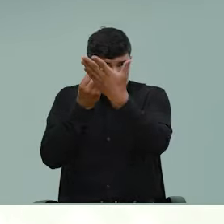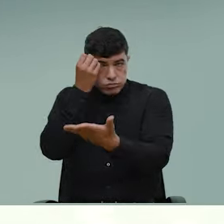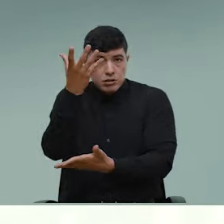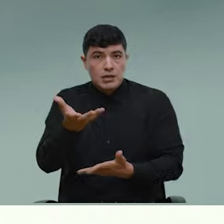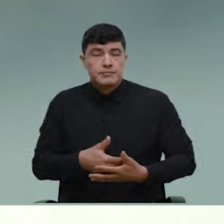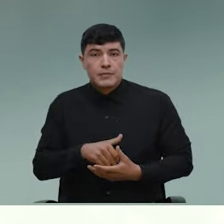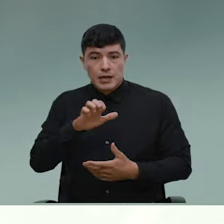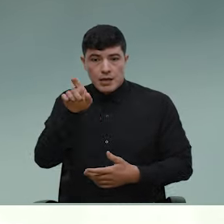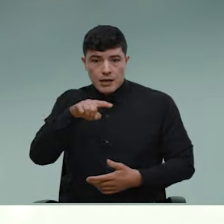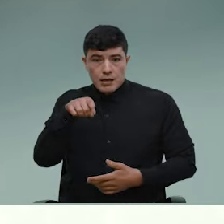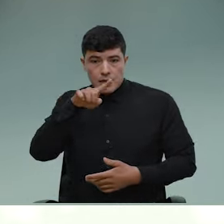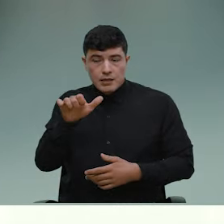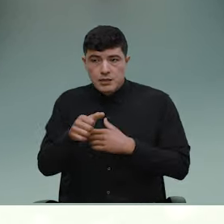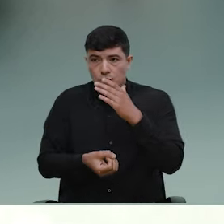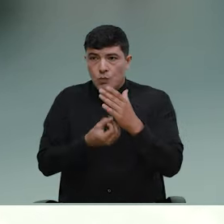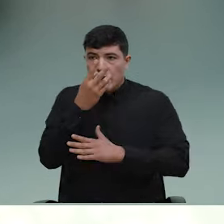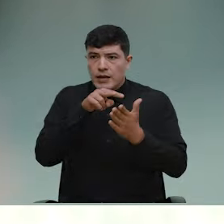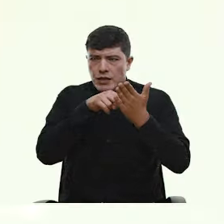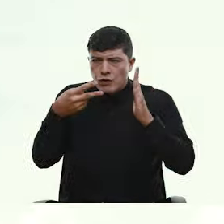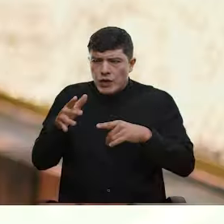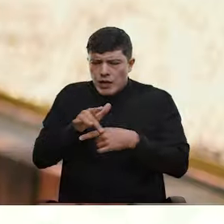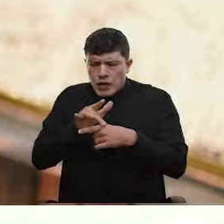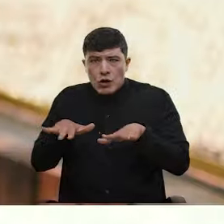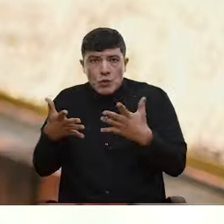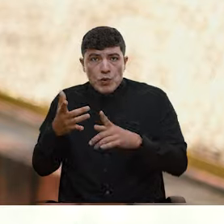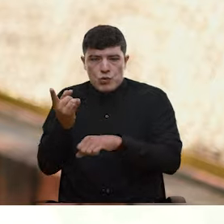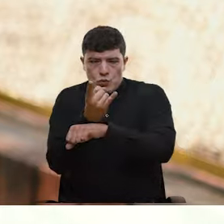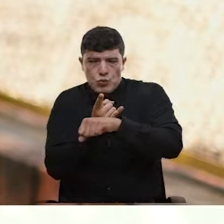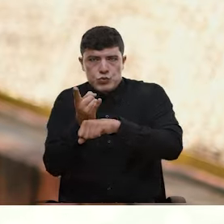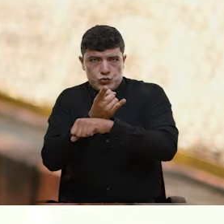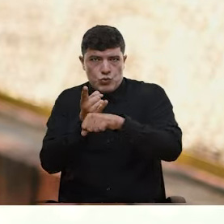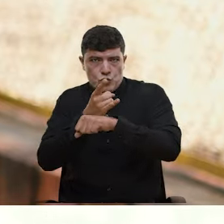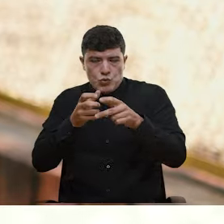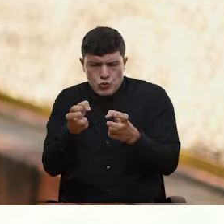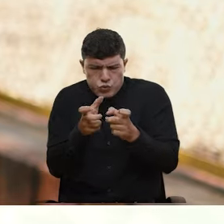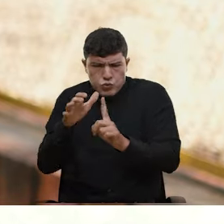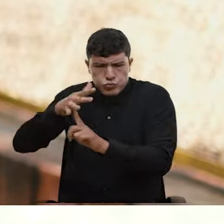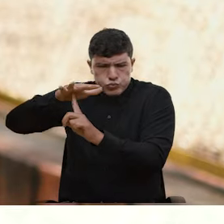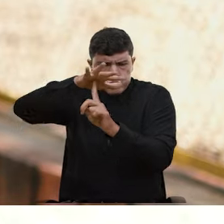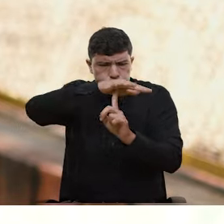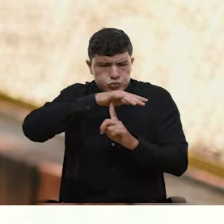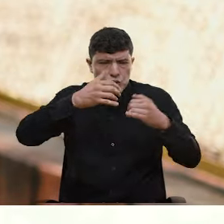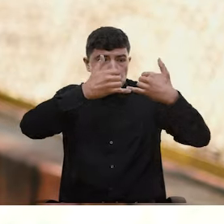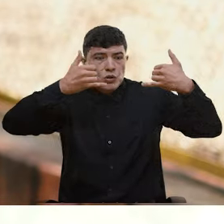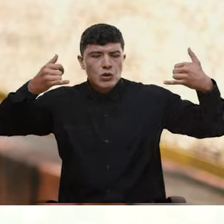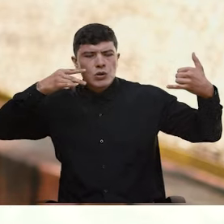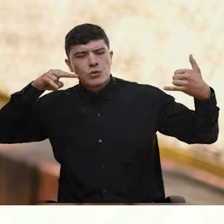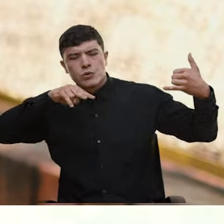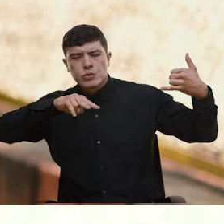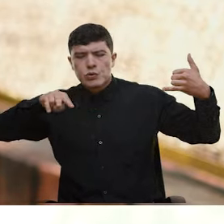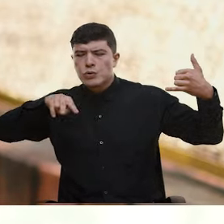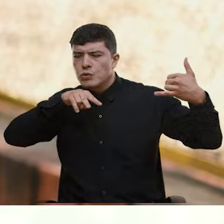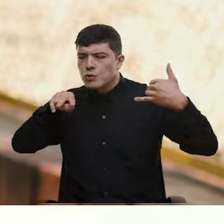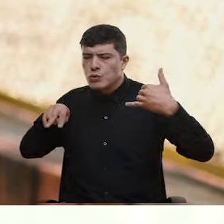través del uso de drones sobre nuestras redes. Y el uso de los drones nos facilita el desplazamiento. Ya digamos, una inspección